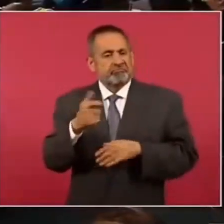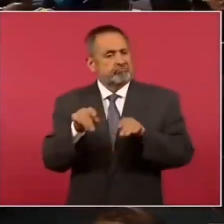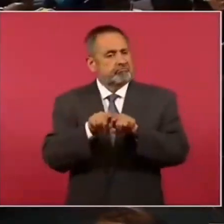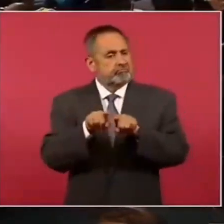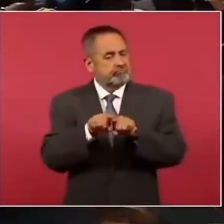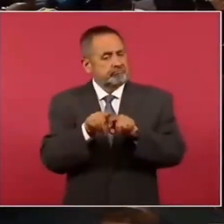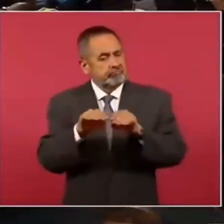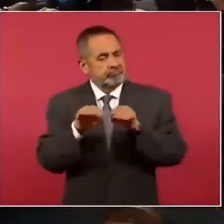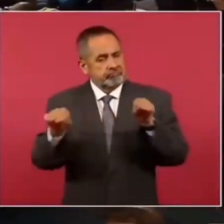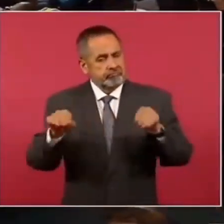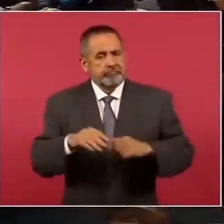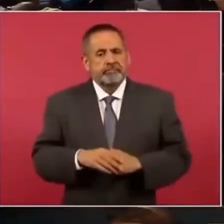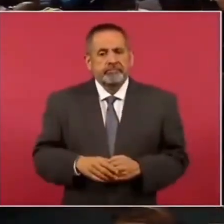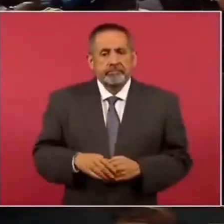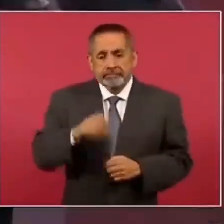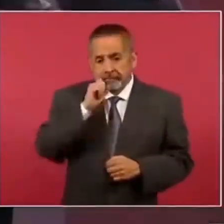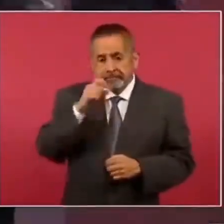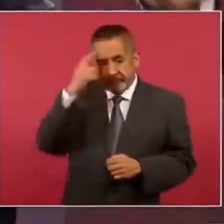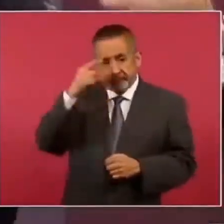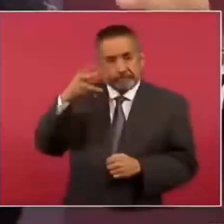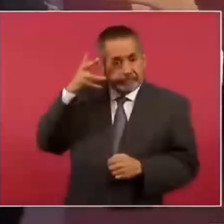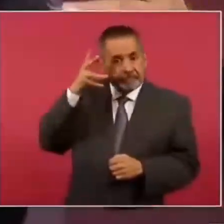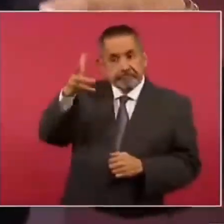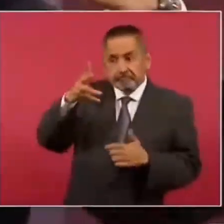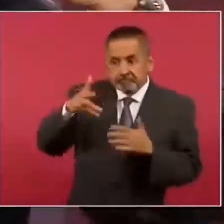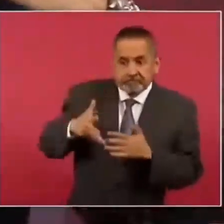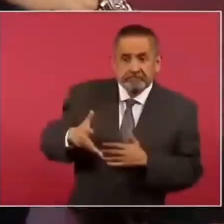Y también hacia adelante.